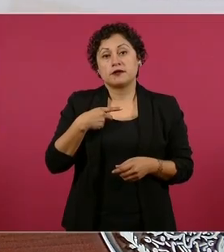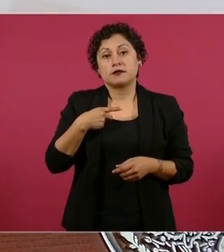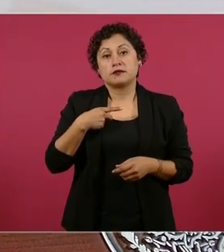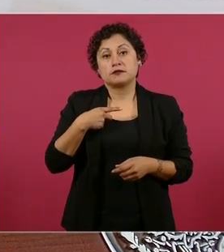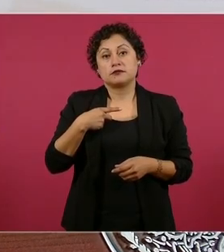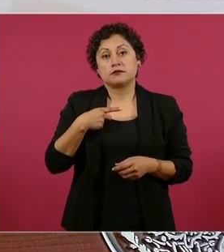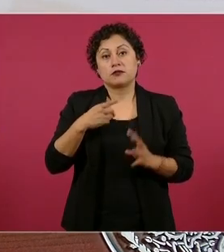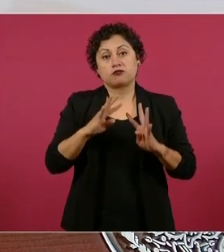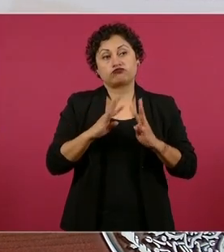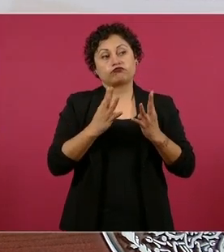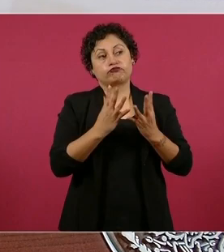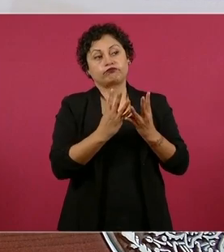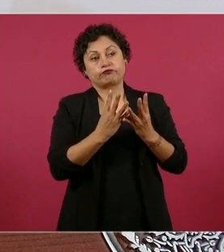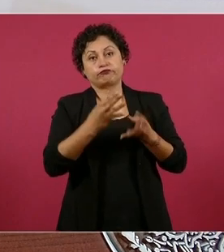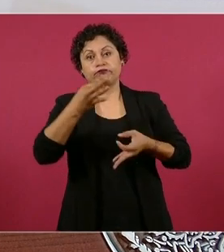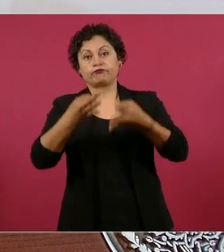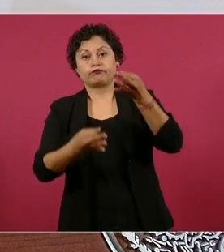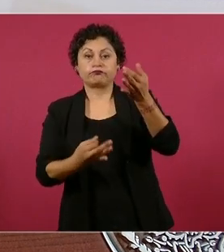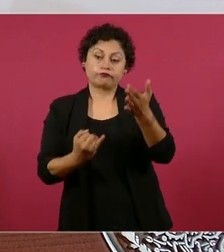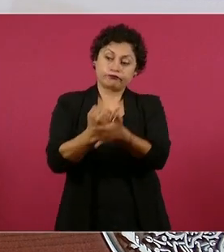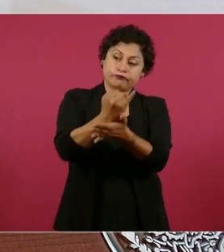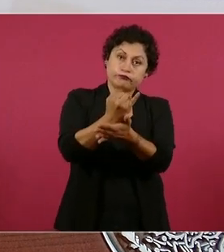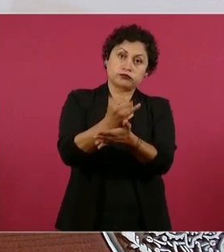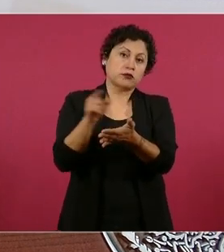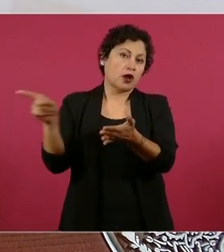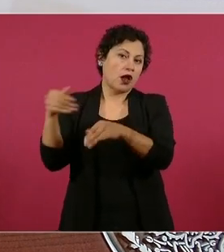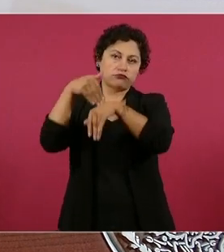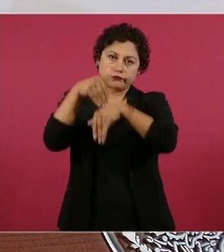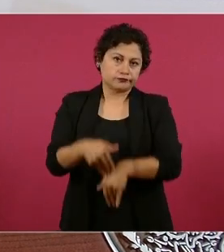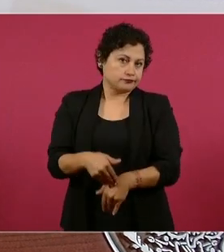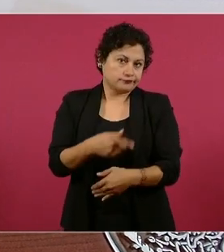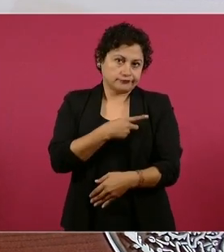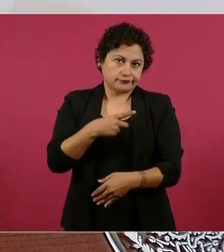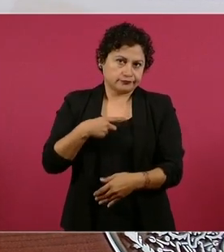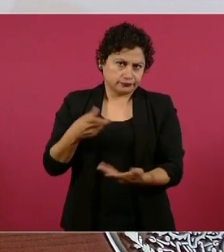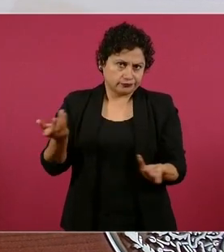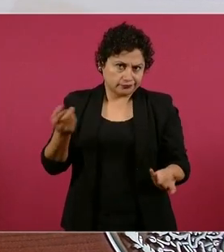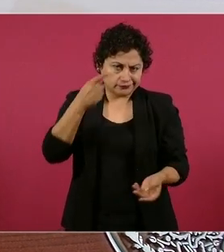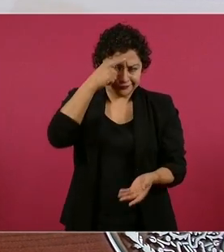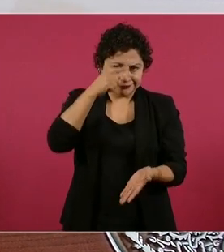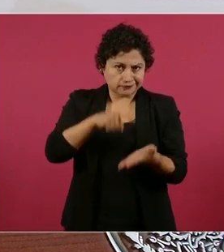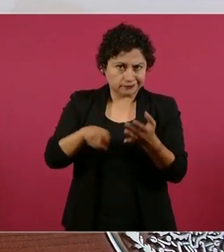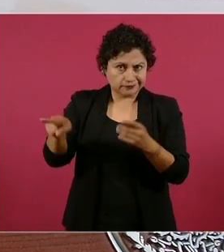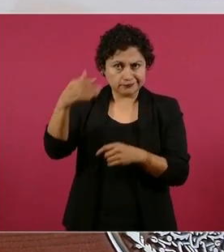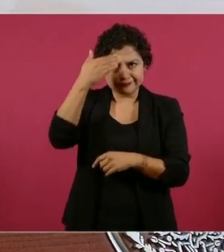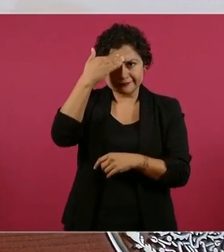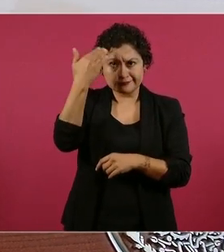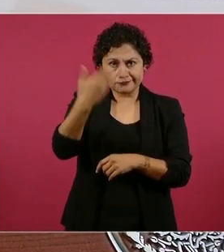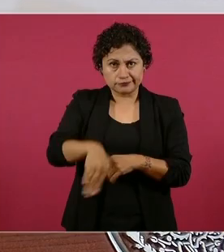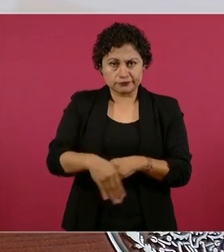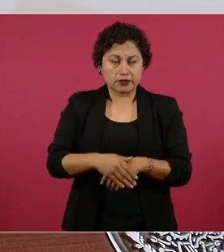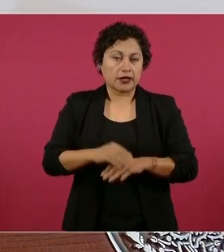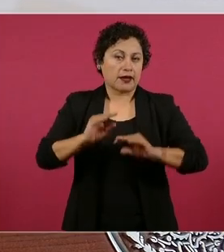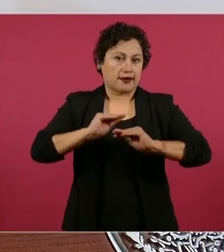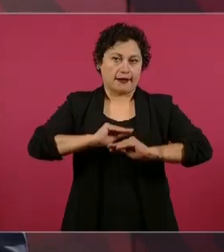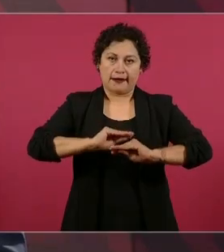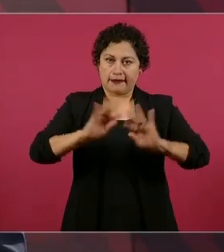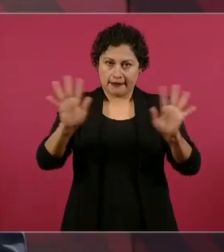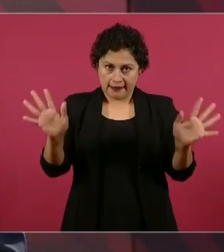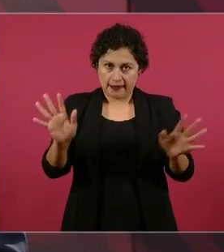ajustarse a un fallo también con el derecho de